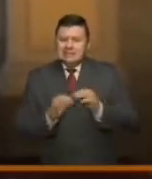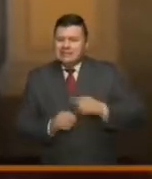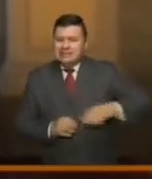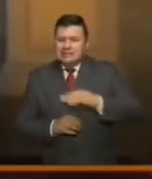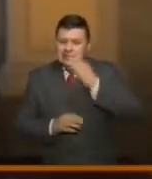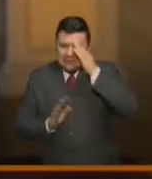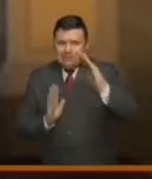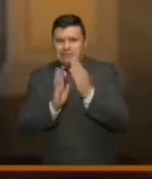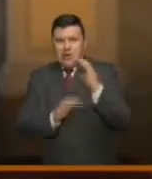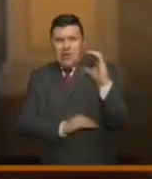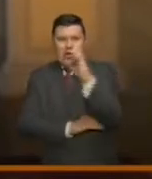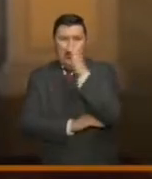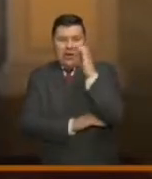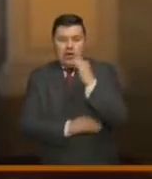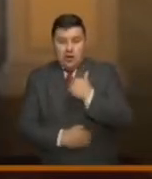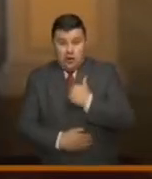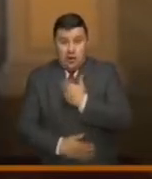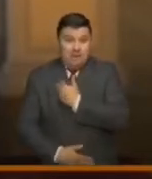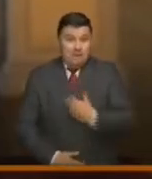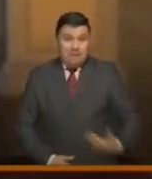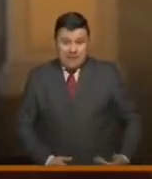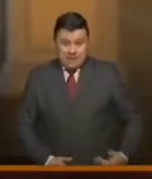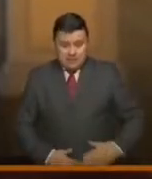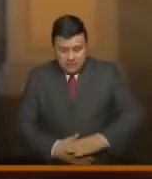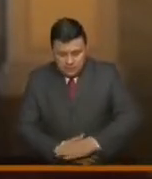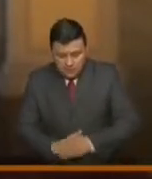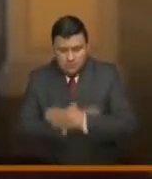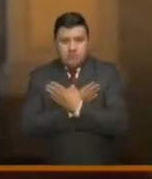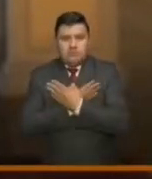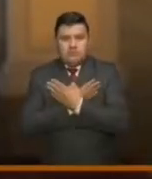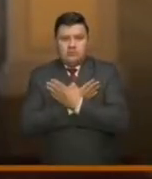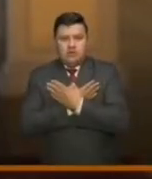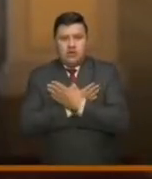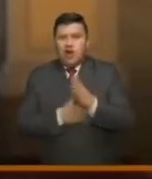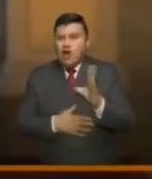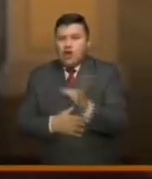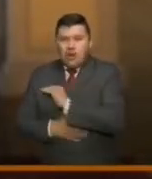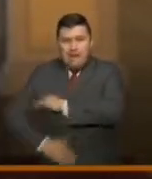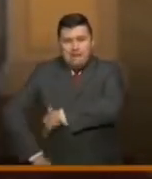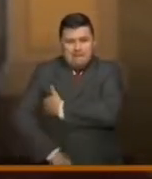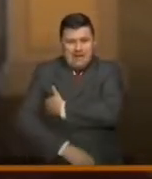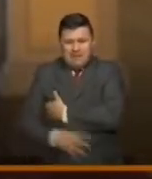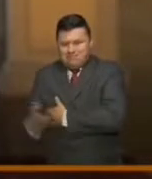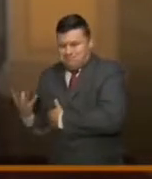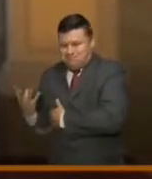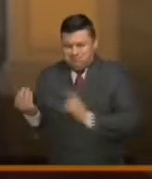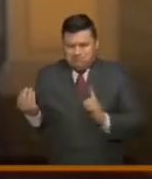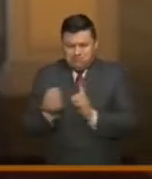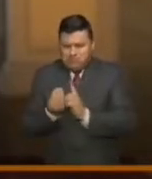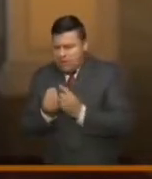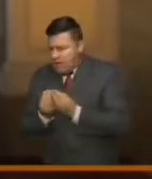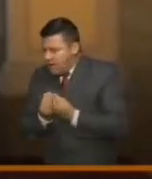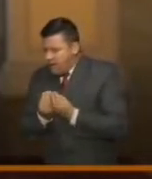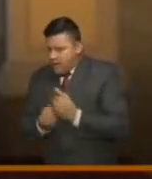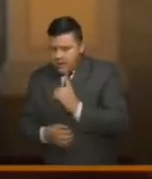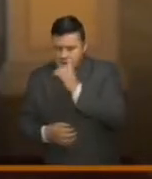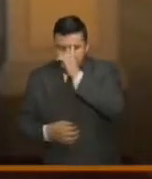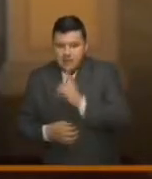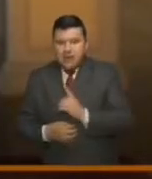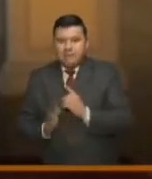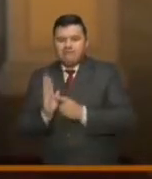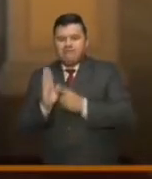enfrenta el país como presidente de la república y junto a todos los ministros del gabinete hemos tomado la decisión de